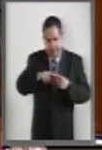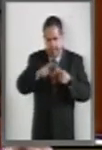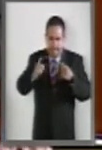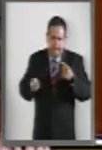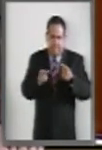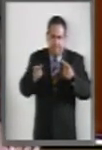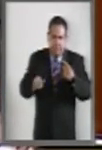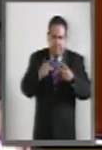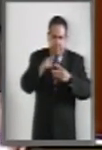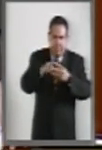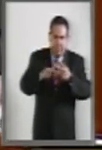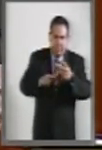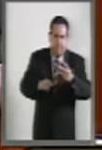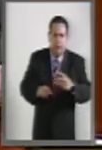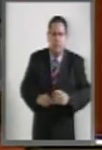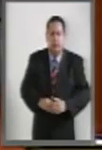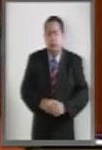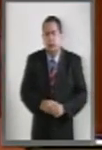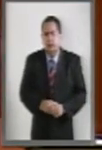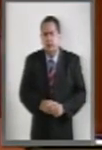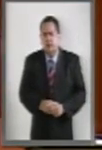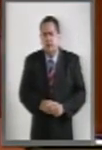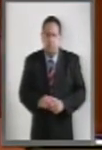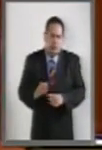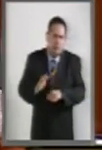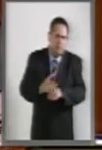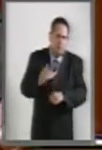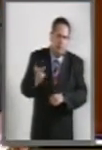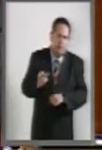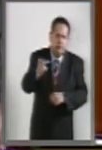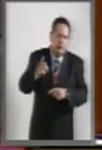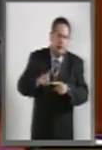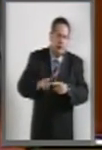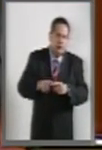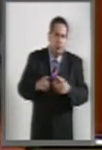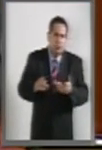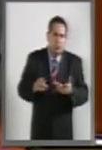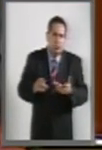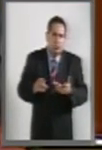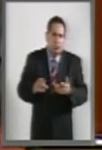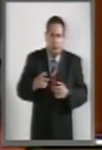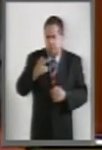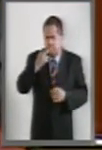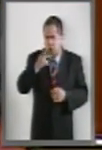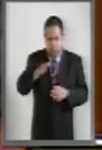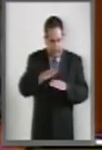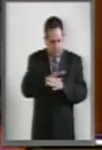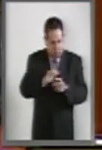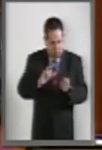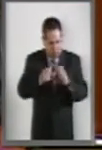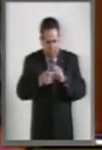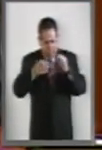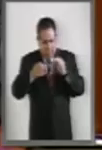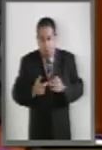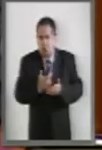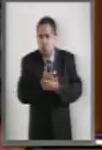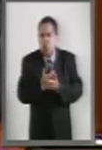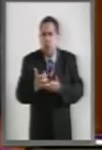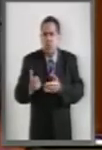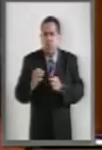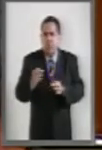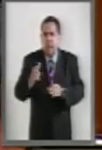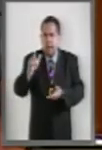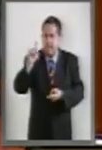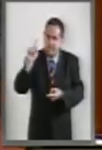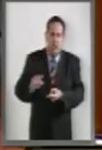preguntas. ¿Por qué no realizar un verdadero ajuste a los sueldos y privilegios